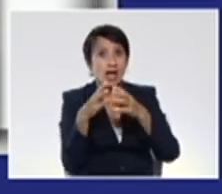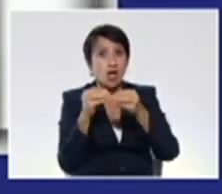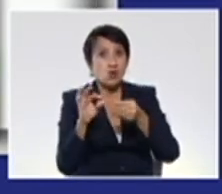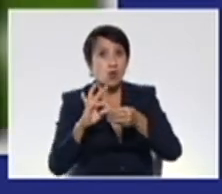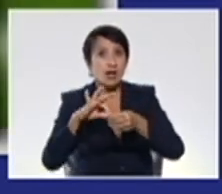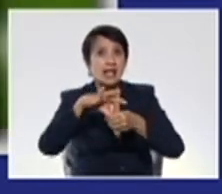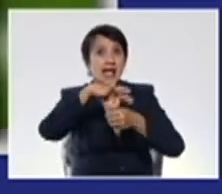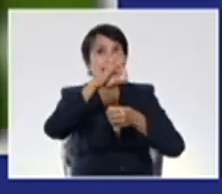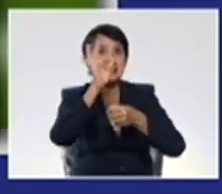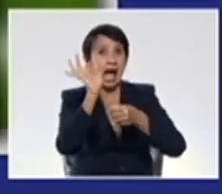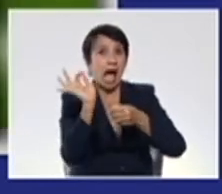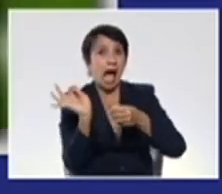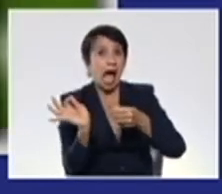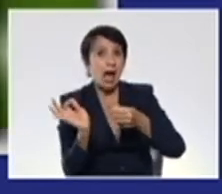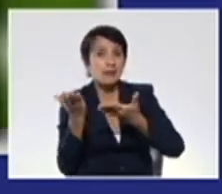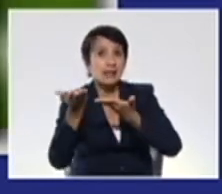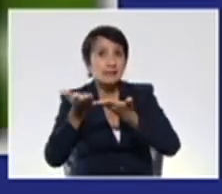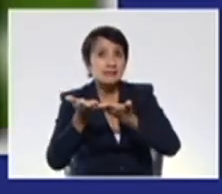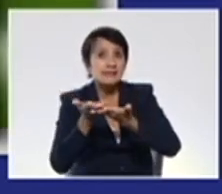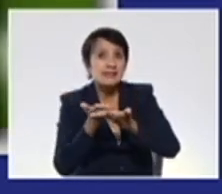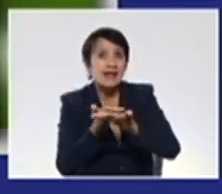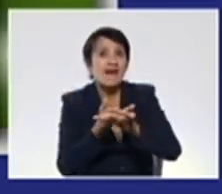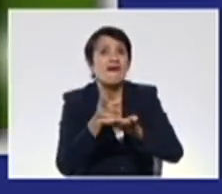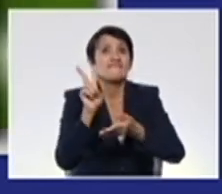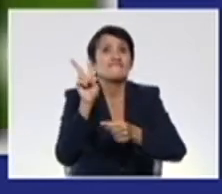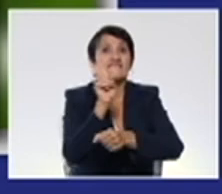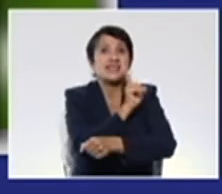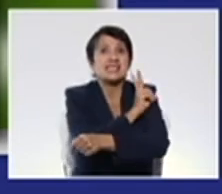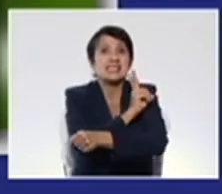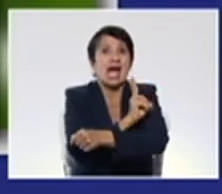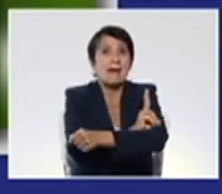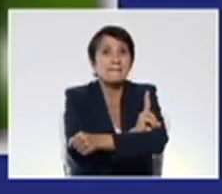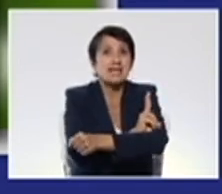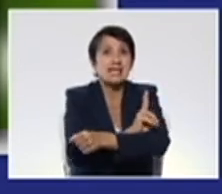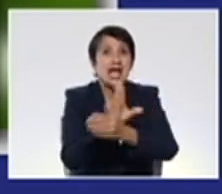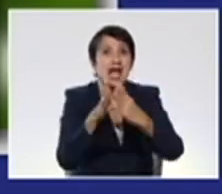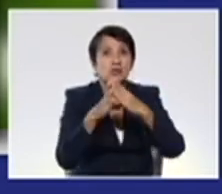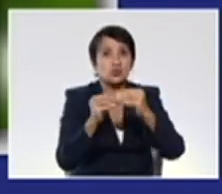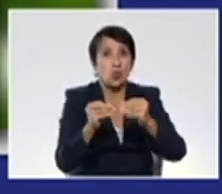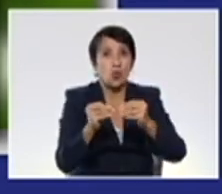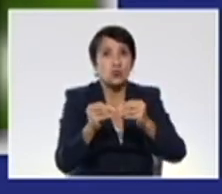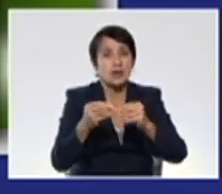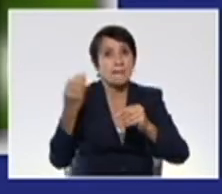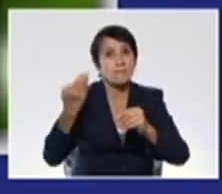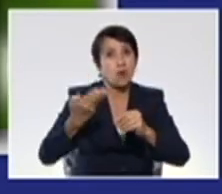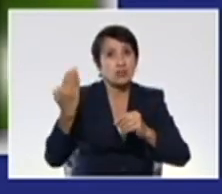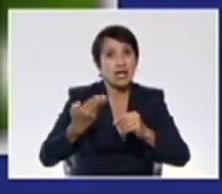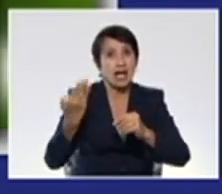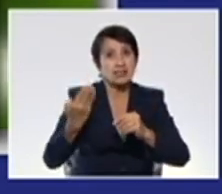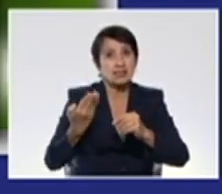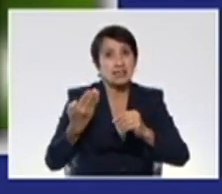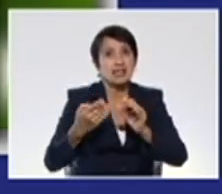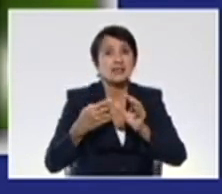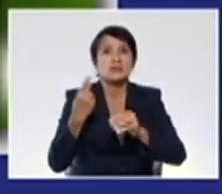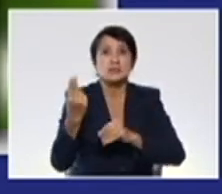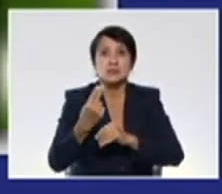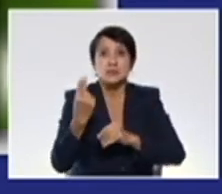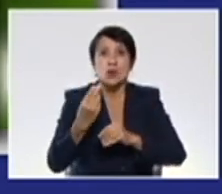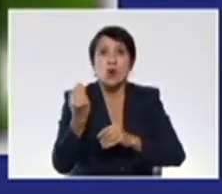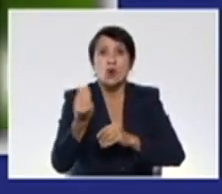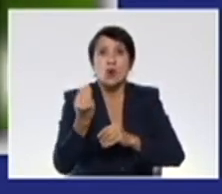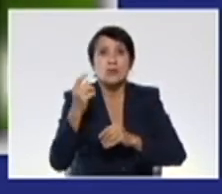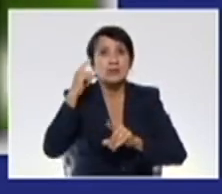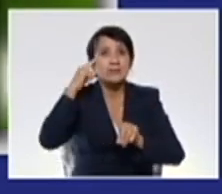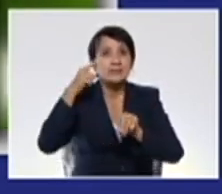su pulpa reservan vitaminas, minerales, aminoácidos, enzimas importantes que pueden ser utilizados con